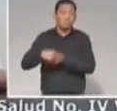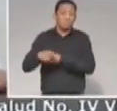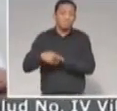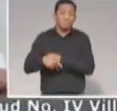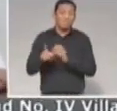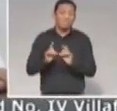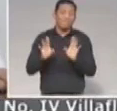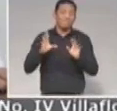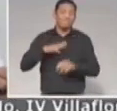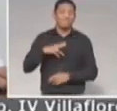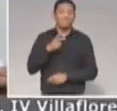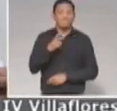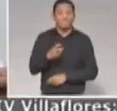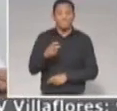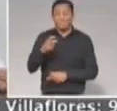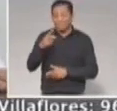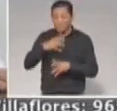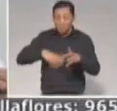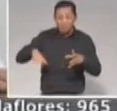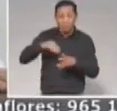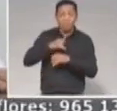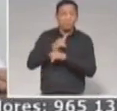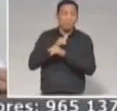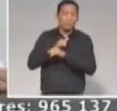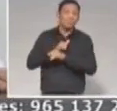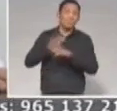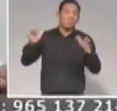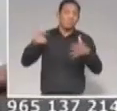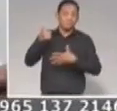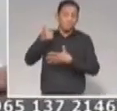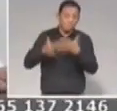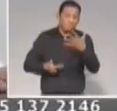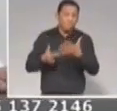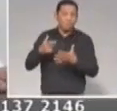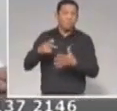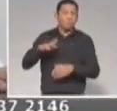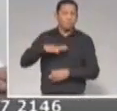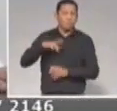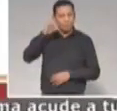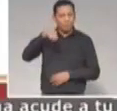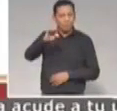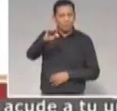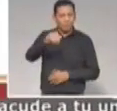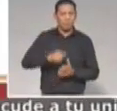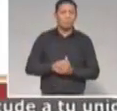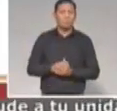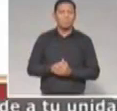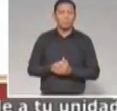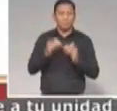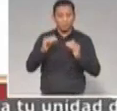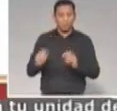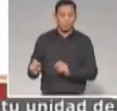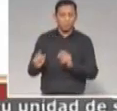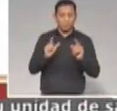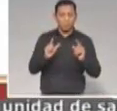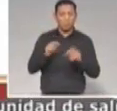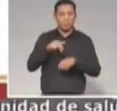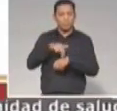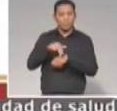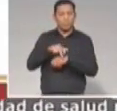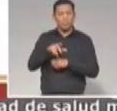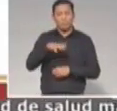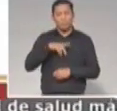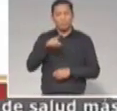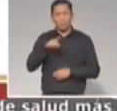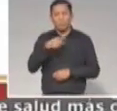de 47 años de cintalapa el tercero de 62 años de san fernando otro de 57 años de chapa de corzo y una